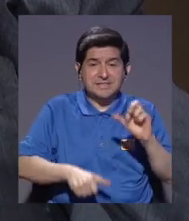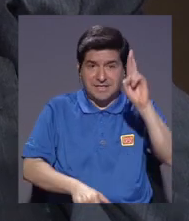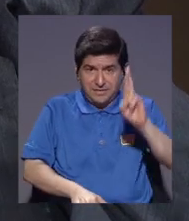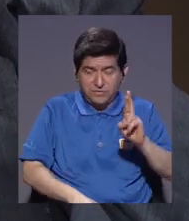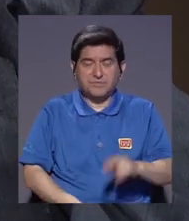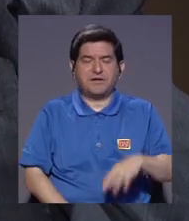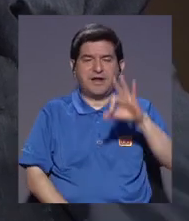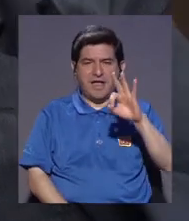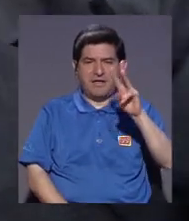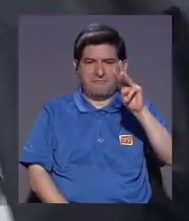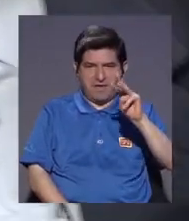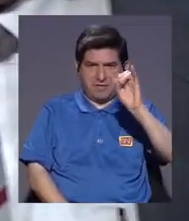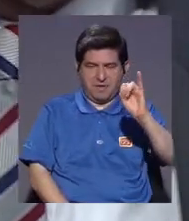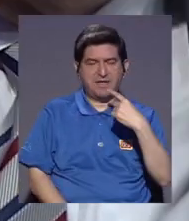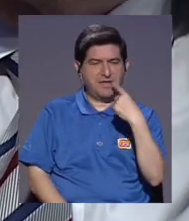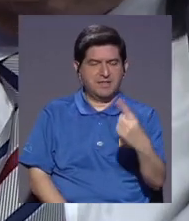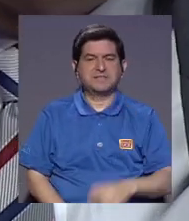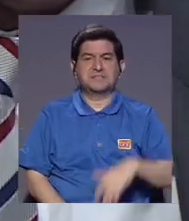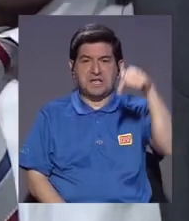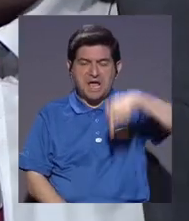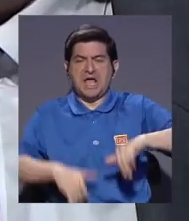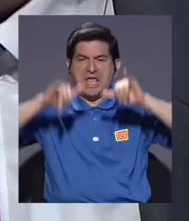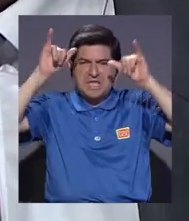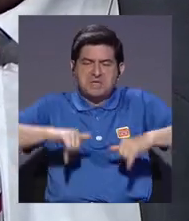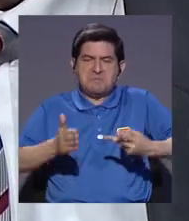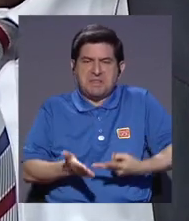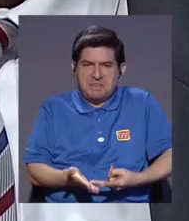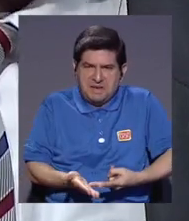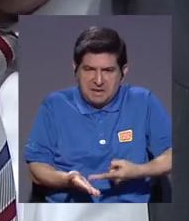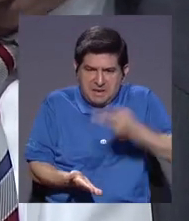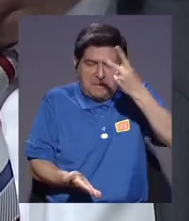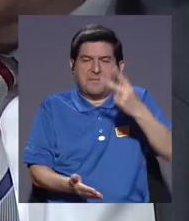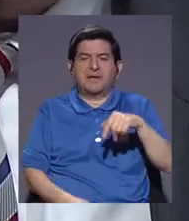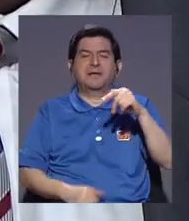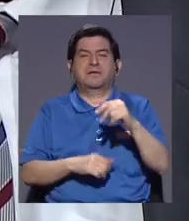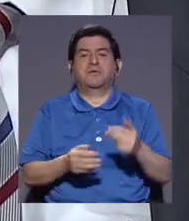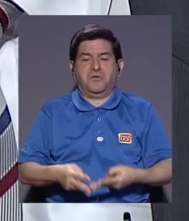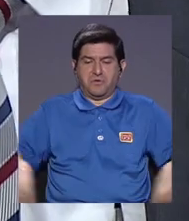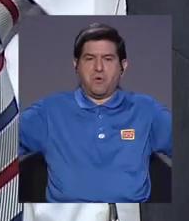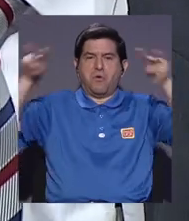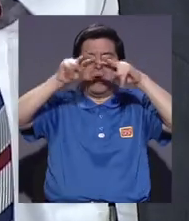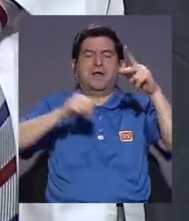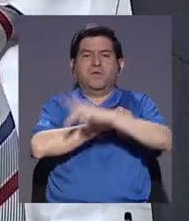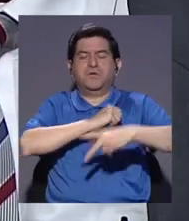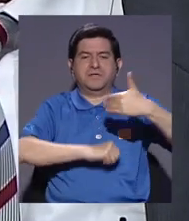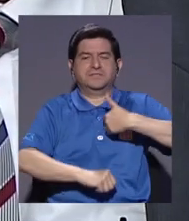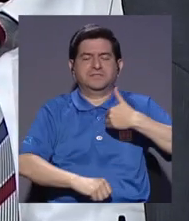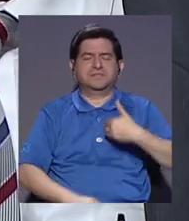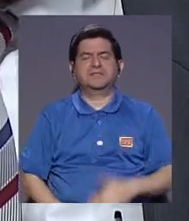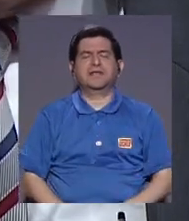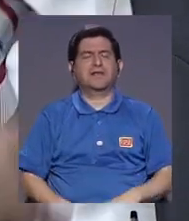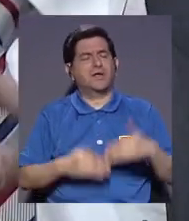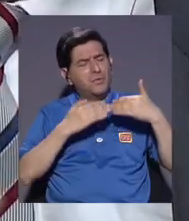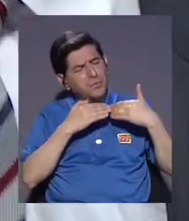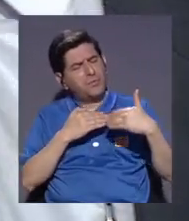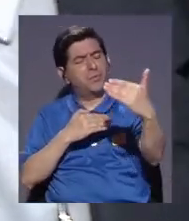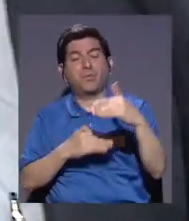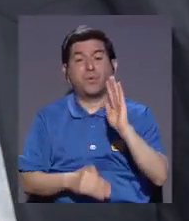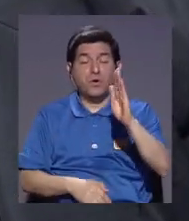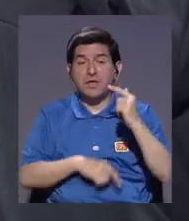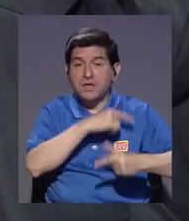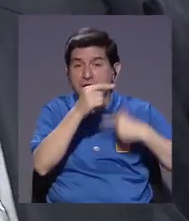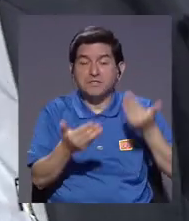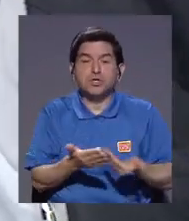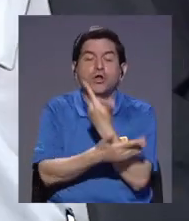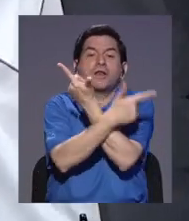rica al fondo monetario internacional- fue decir de aquí preservamos los valores que este país ha tenido durante tanto tiempo y que a su